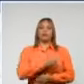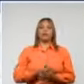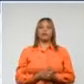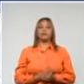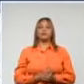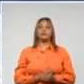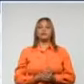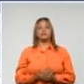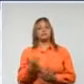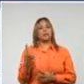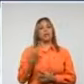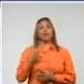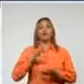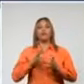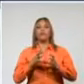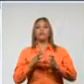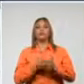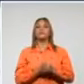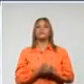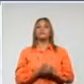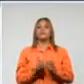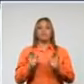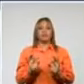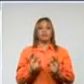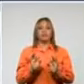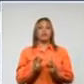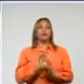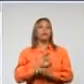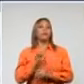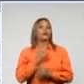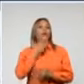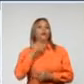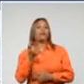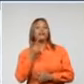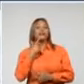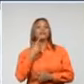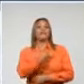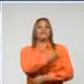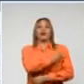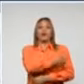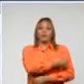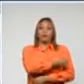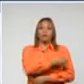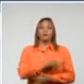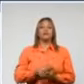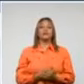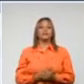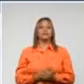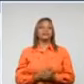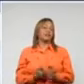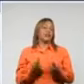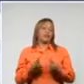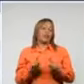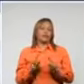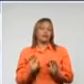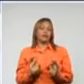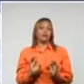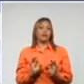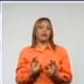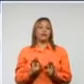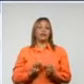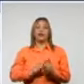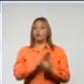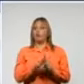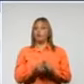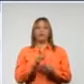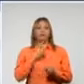Ahí, como es natural, lo ideal es que exista la vacuna, que no es el caso de la COVID-19.